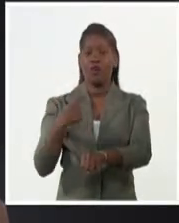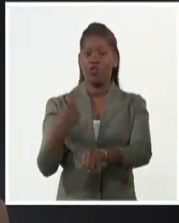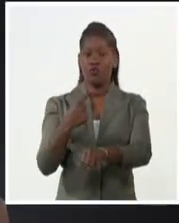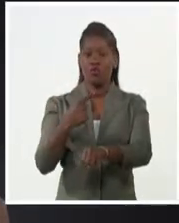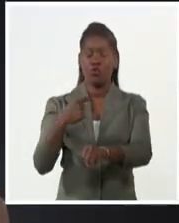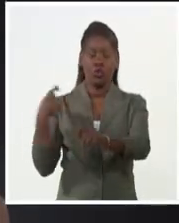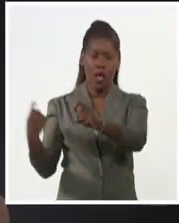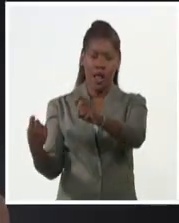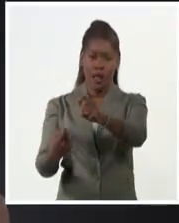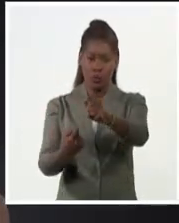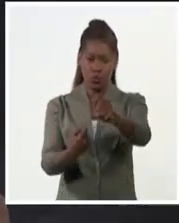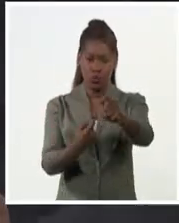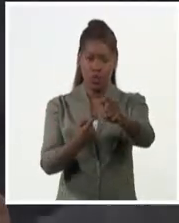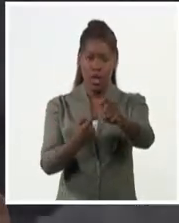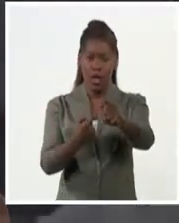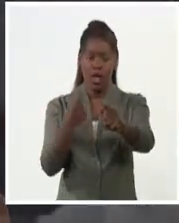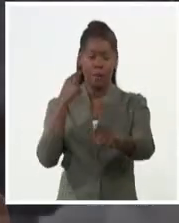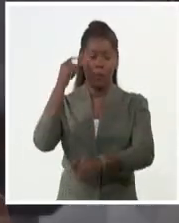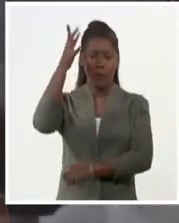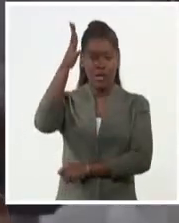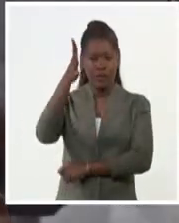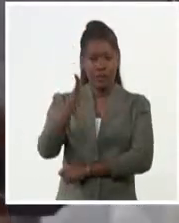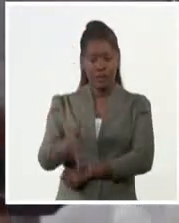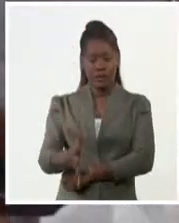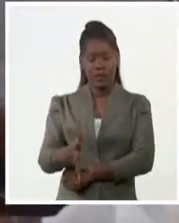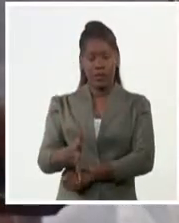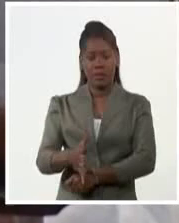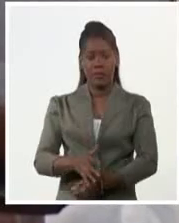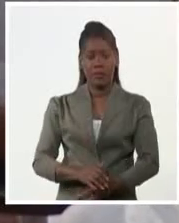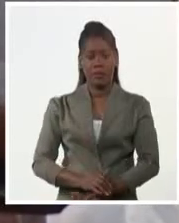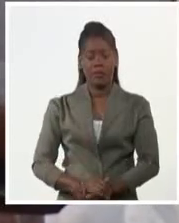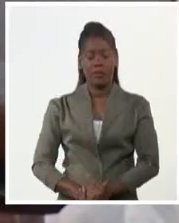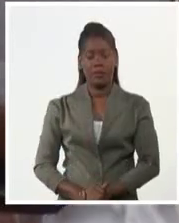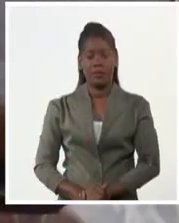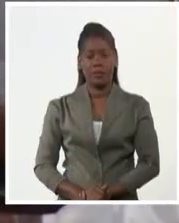en sangre, si no perece en la lucha.